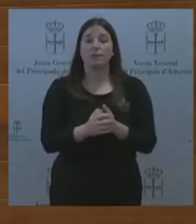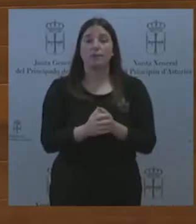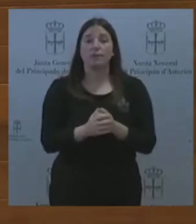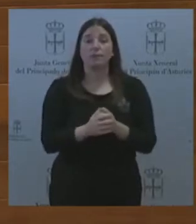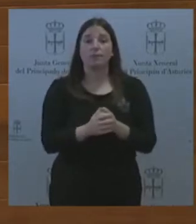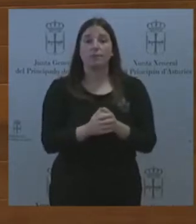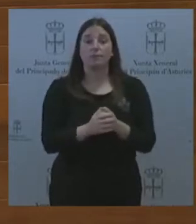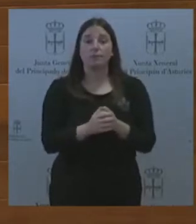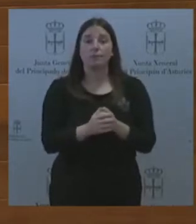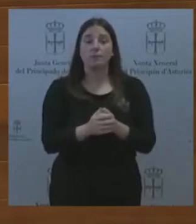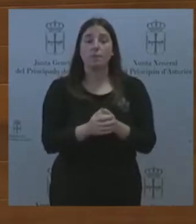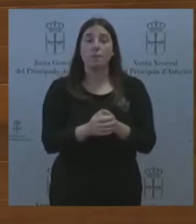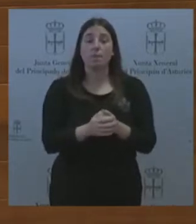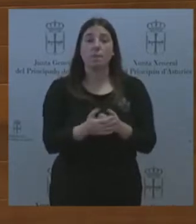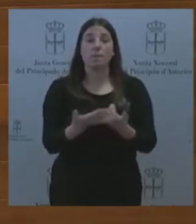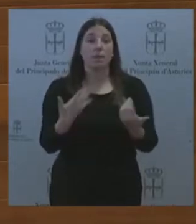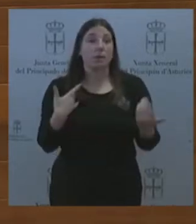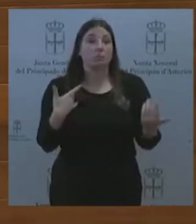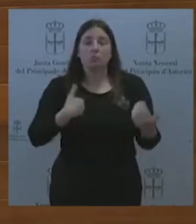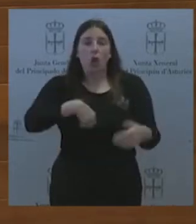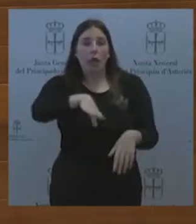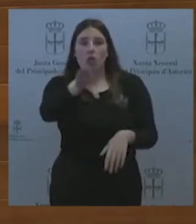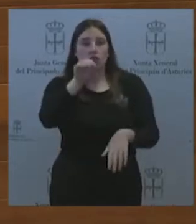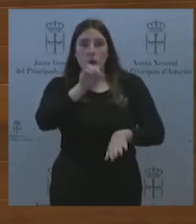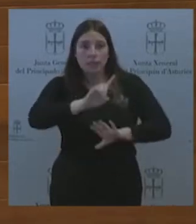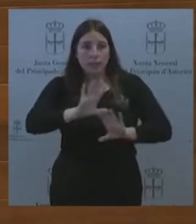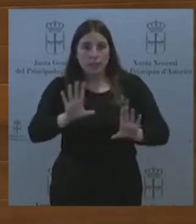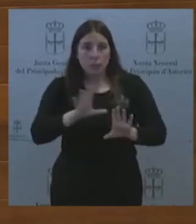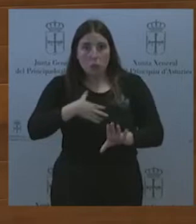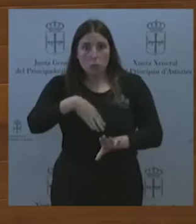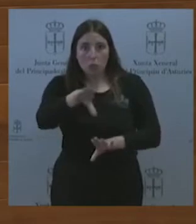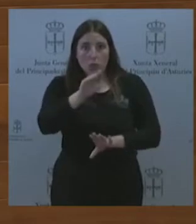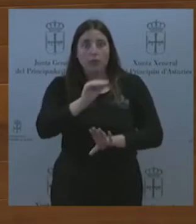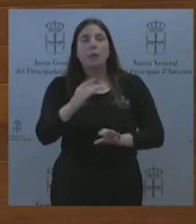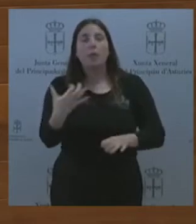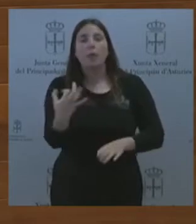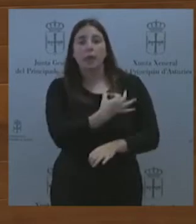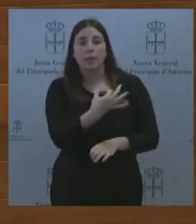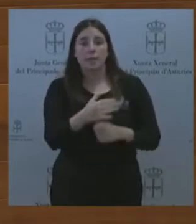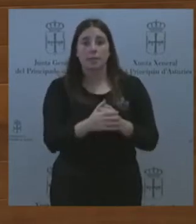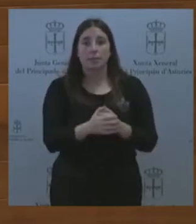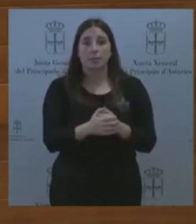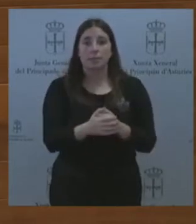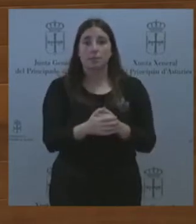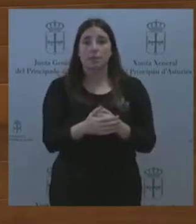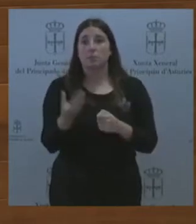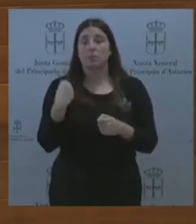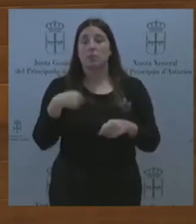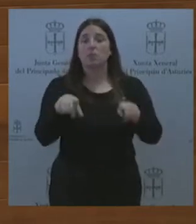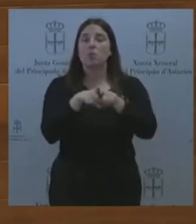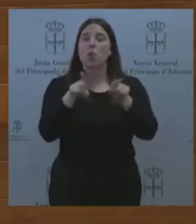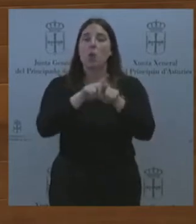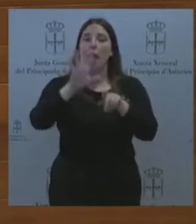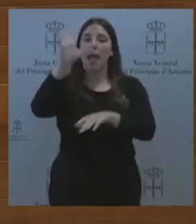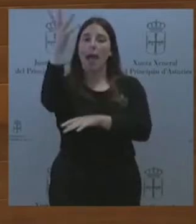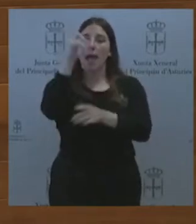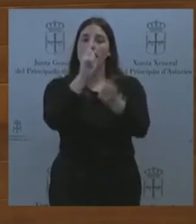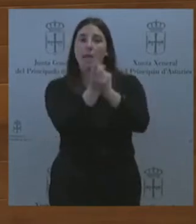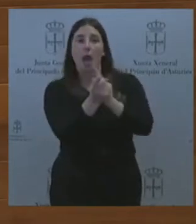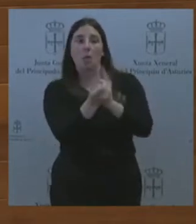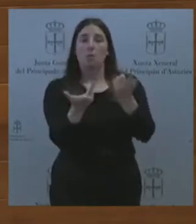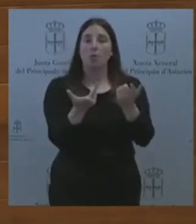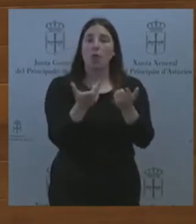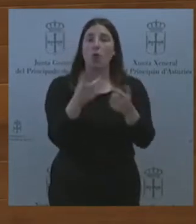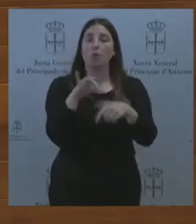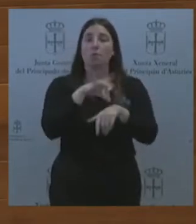recibo, señorías, en ningún caso, es que a costa del sanchismo climático y de su Agenda 2030 nos impongan una transición